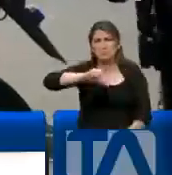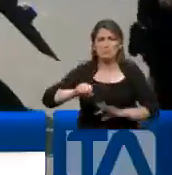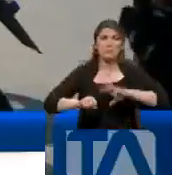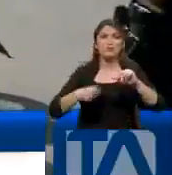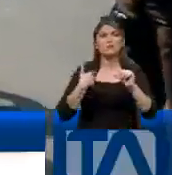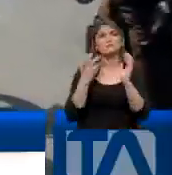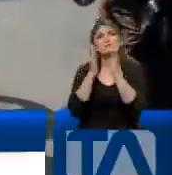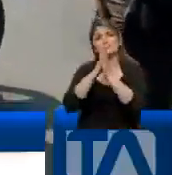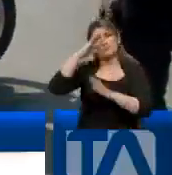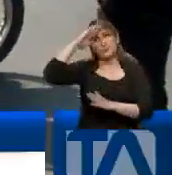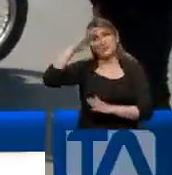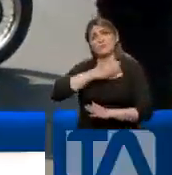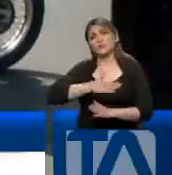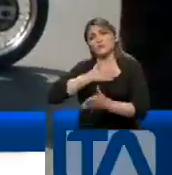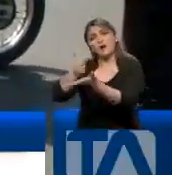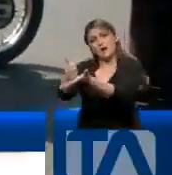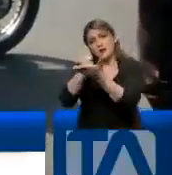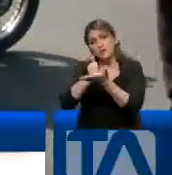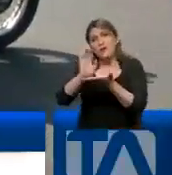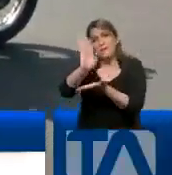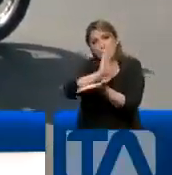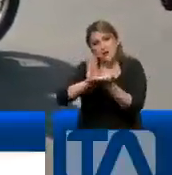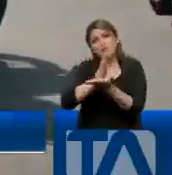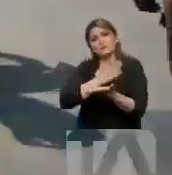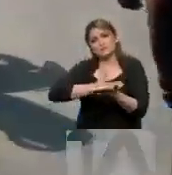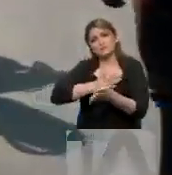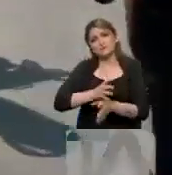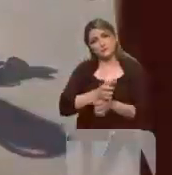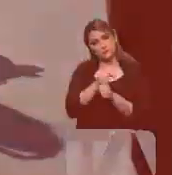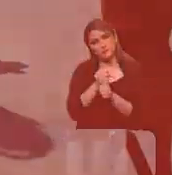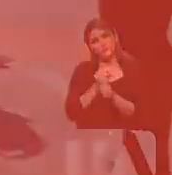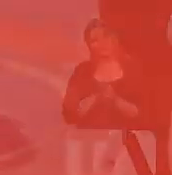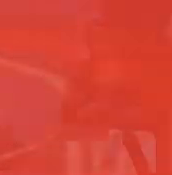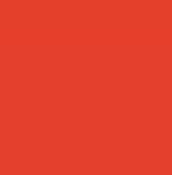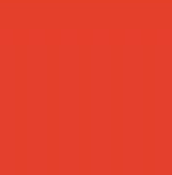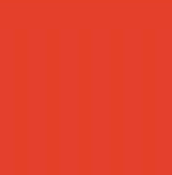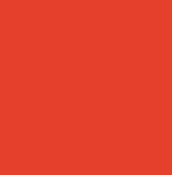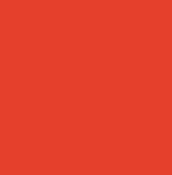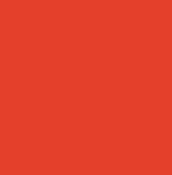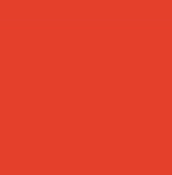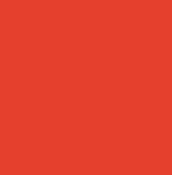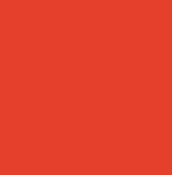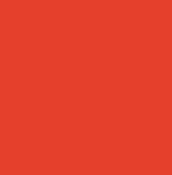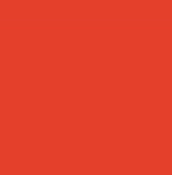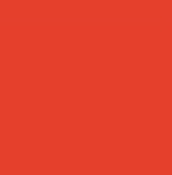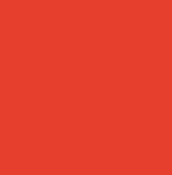para que la tranquilidad vuelva al sector. Paul Tutibén, 24 horas.